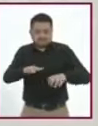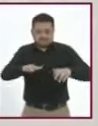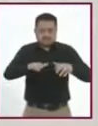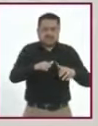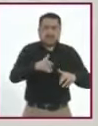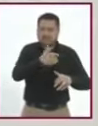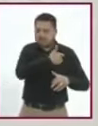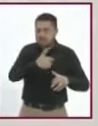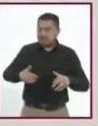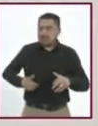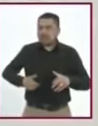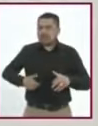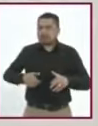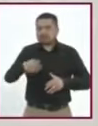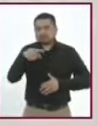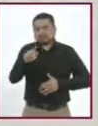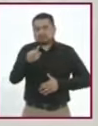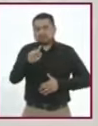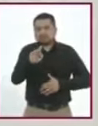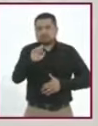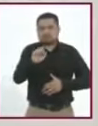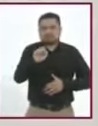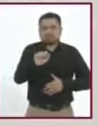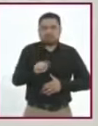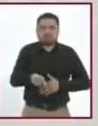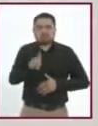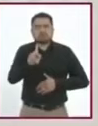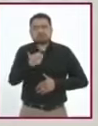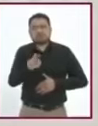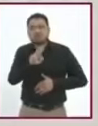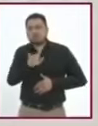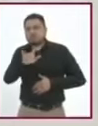cuyo apellido es Baskerville y con un sabueso.